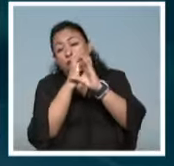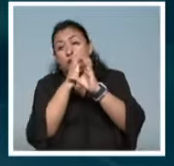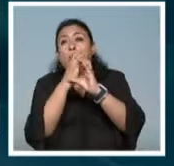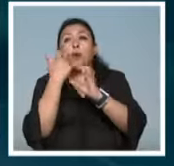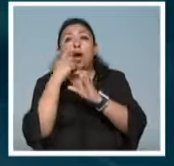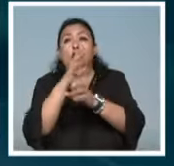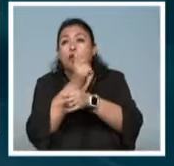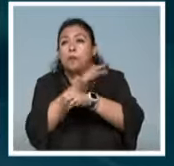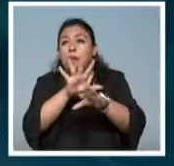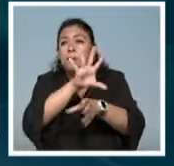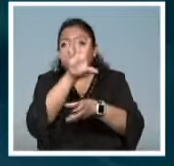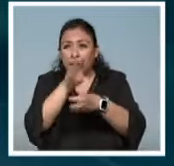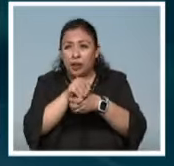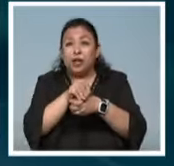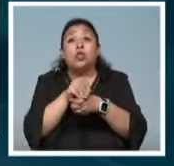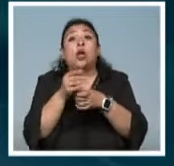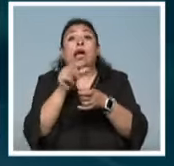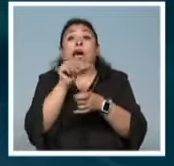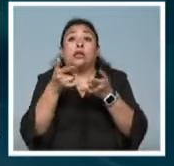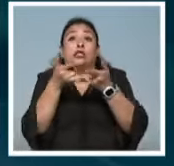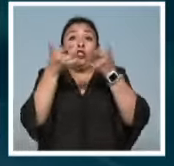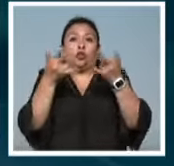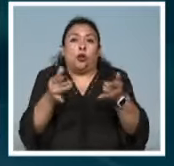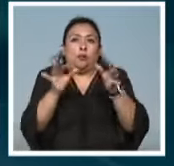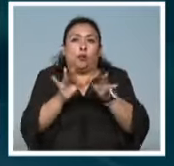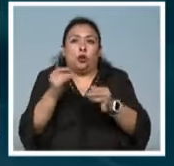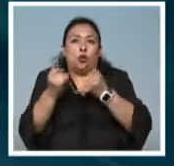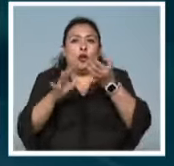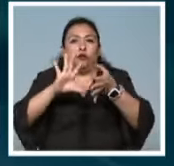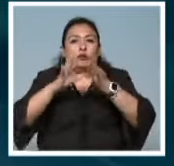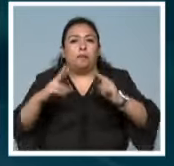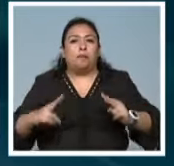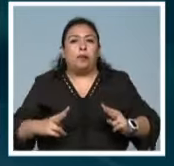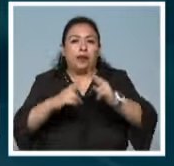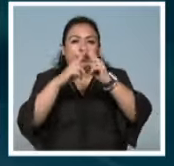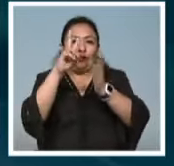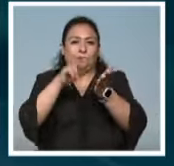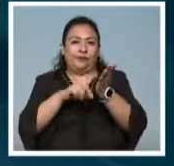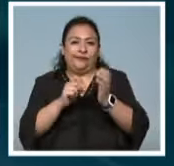todos los pormenores de estos históricos Juegos Olímpicos París 2024.